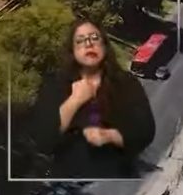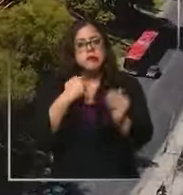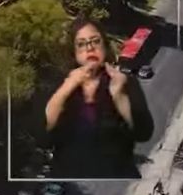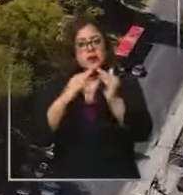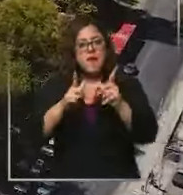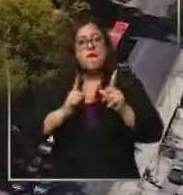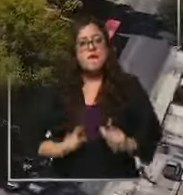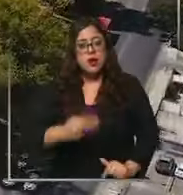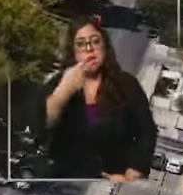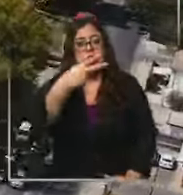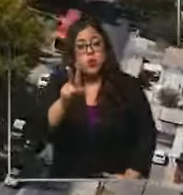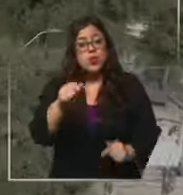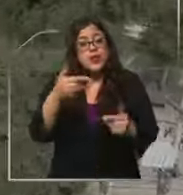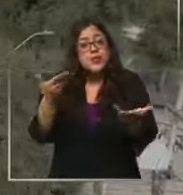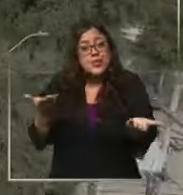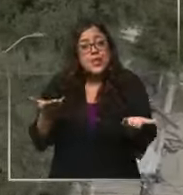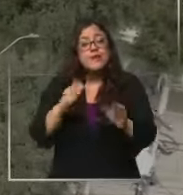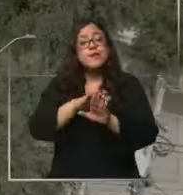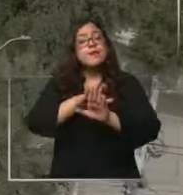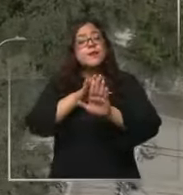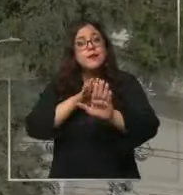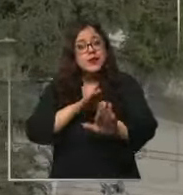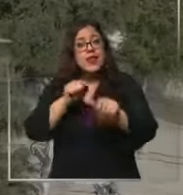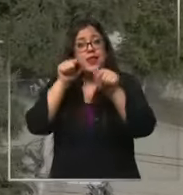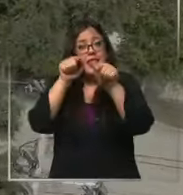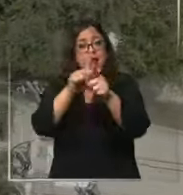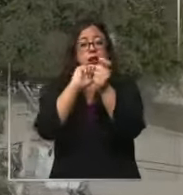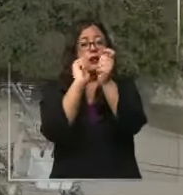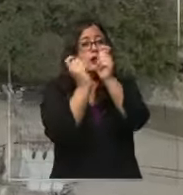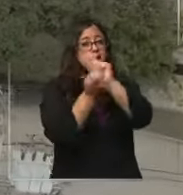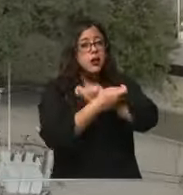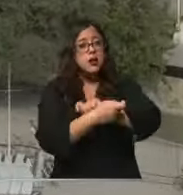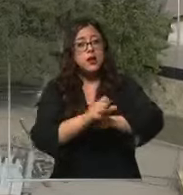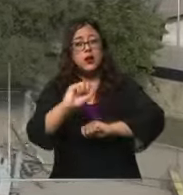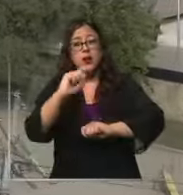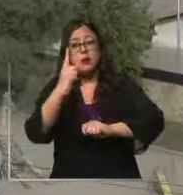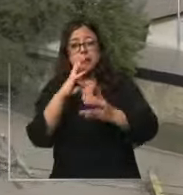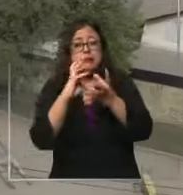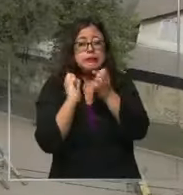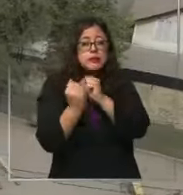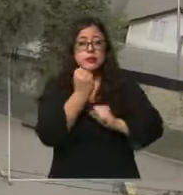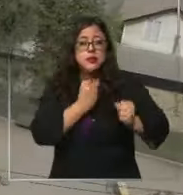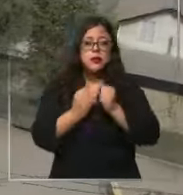durante sus vacaciones y así evitar que éstas se transformen en el primer estrés del año.